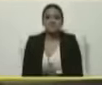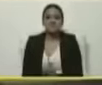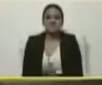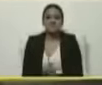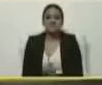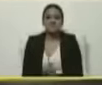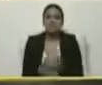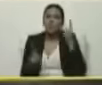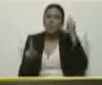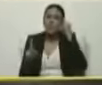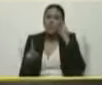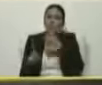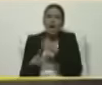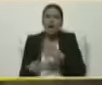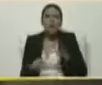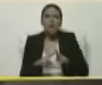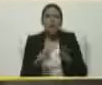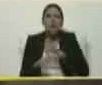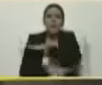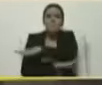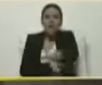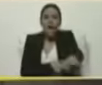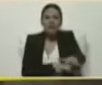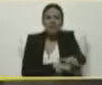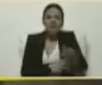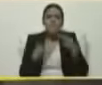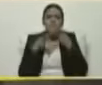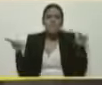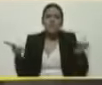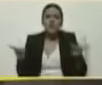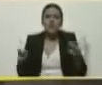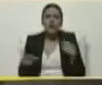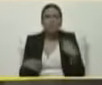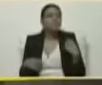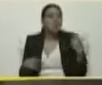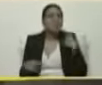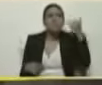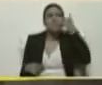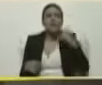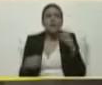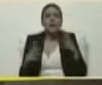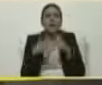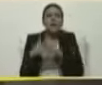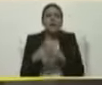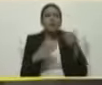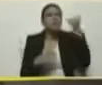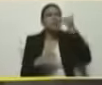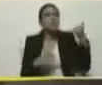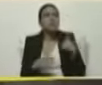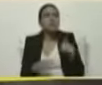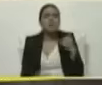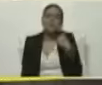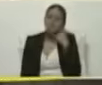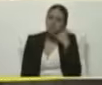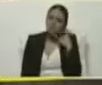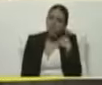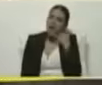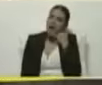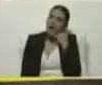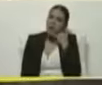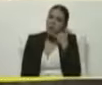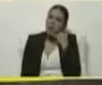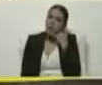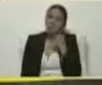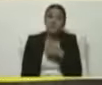Un día en una plaza pública, sin decirle a nadie, recibí una llamada de Estados Unidos. Sin decirle nada a nadie, soy